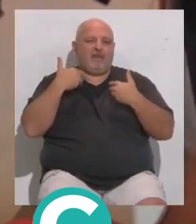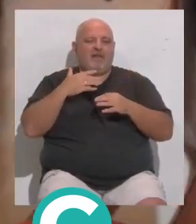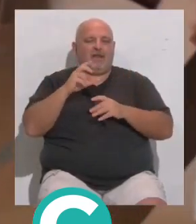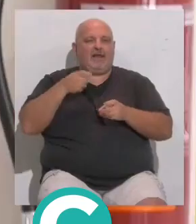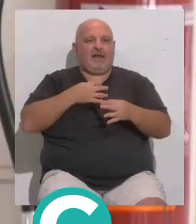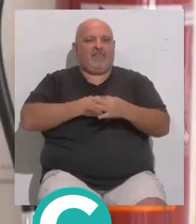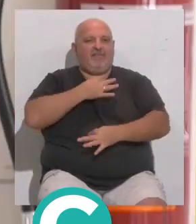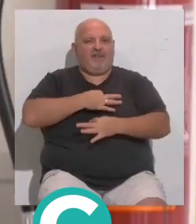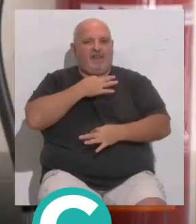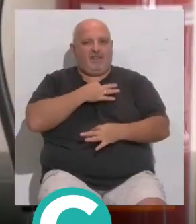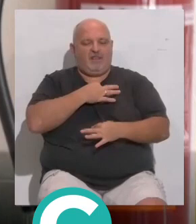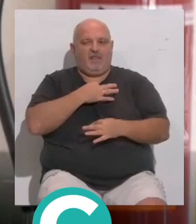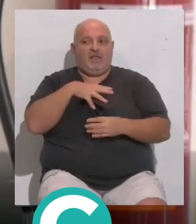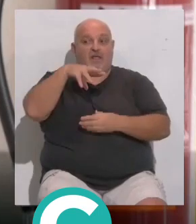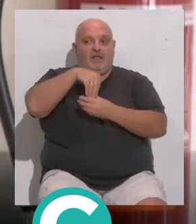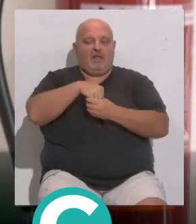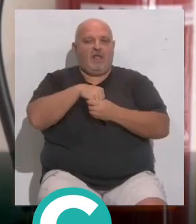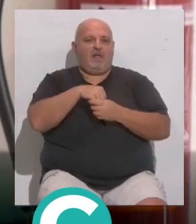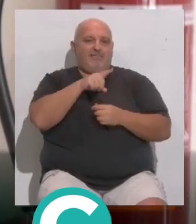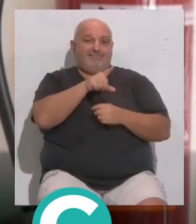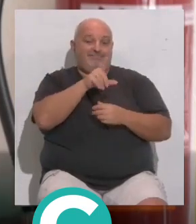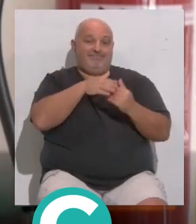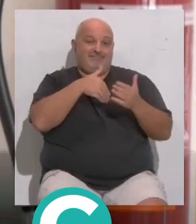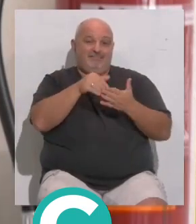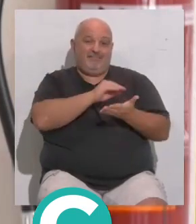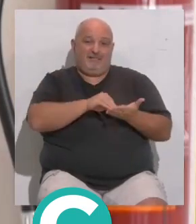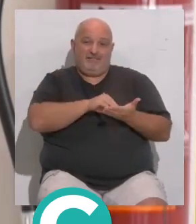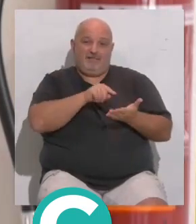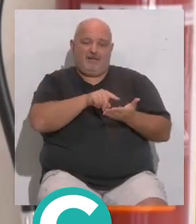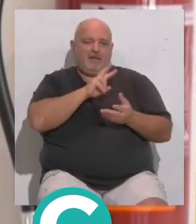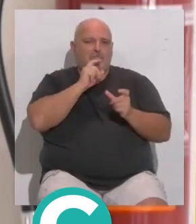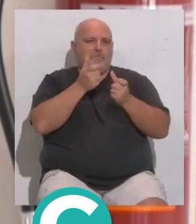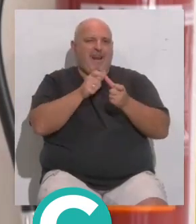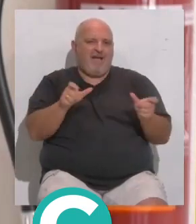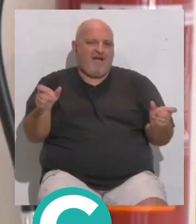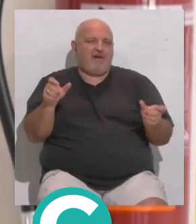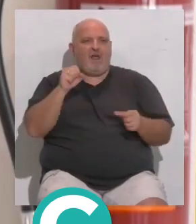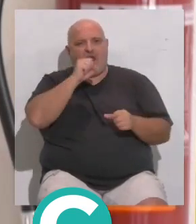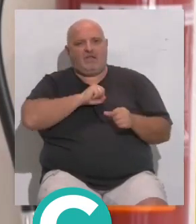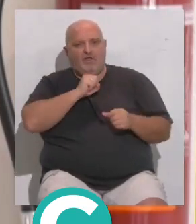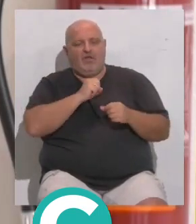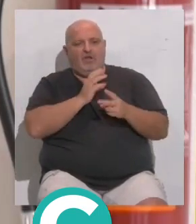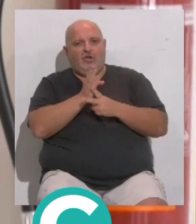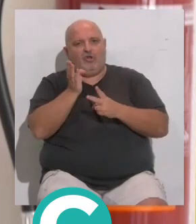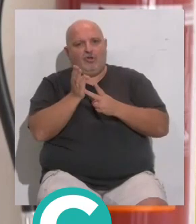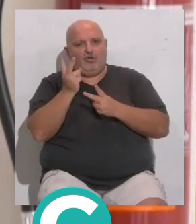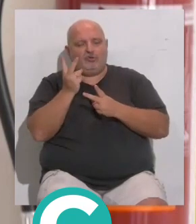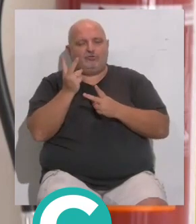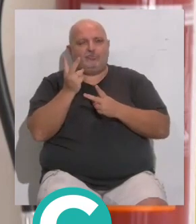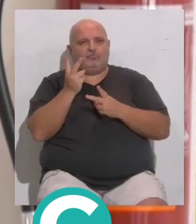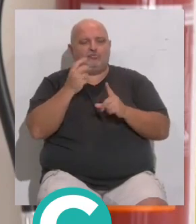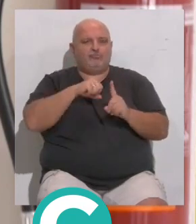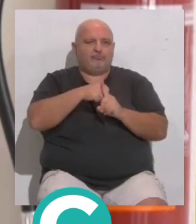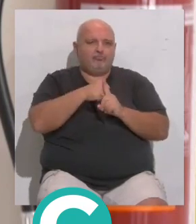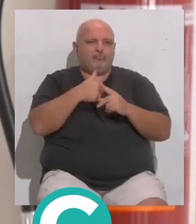Civil. En la obra Bienvenido recrea con la palabra y también cantando la represión